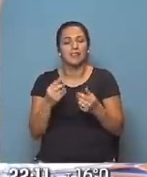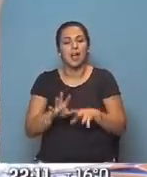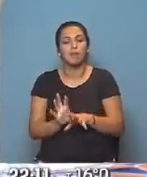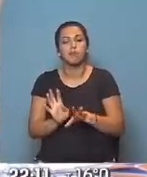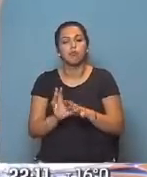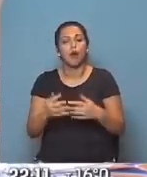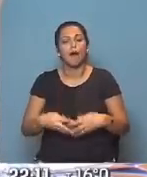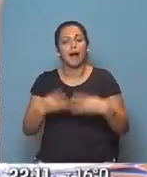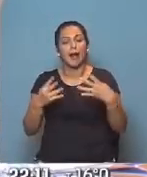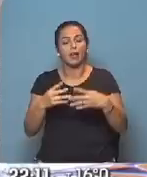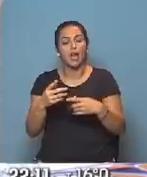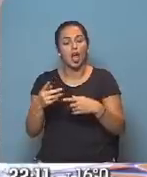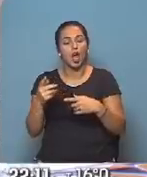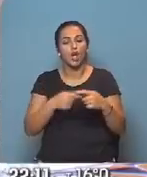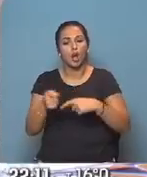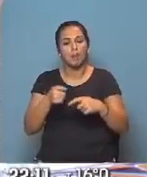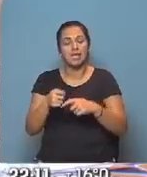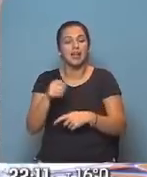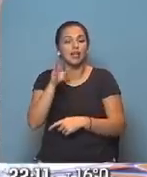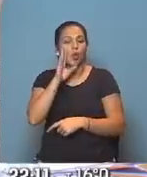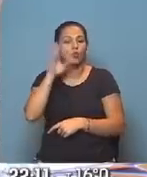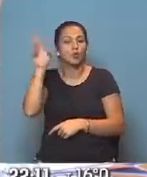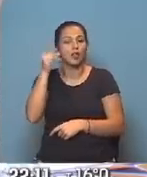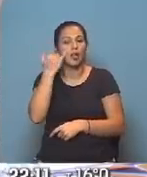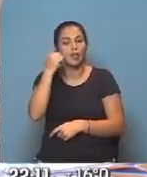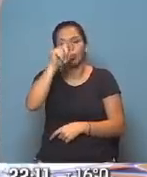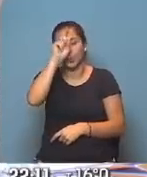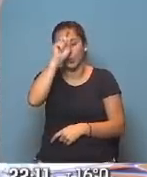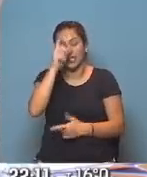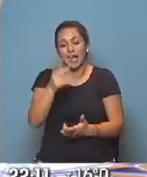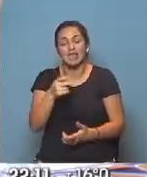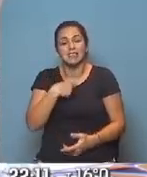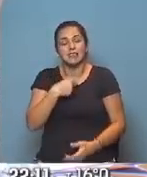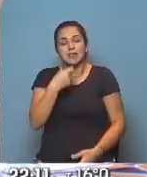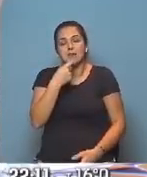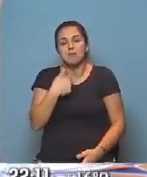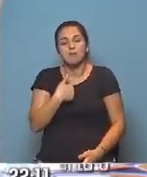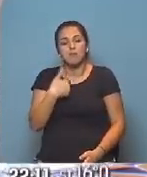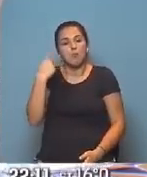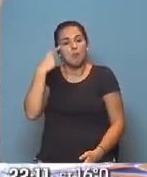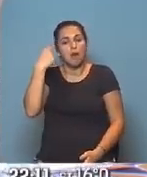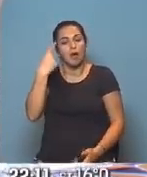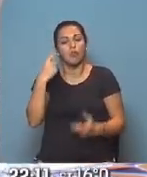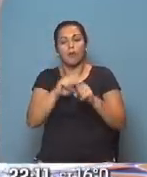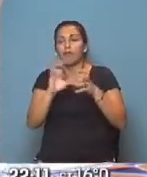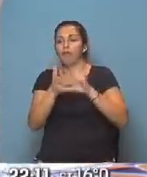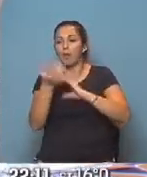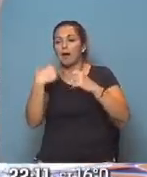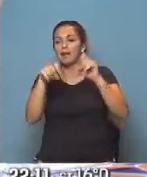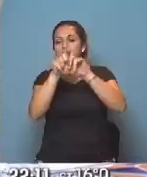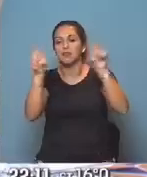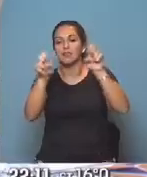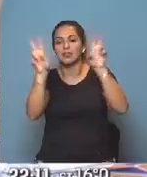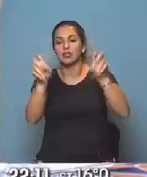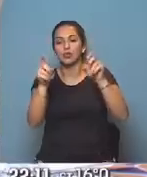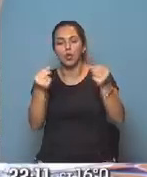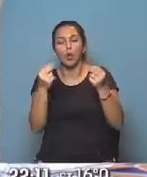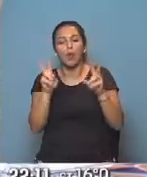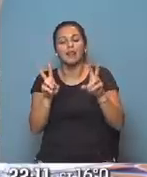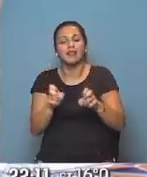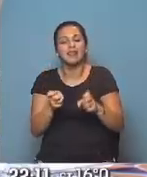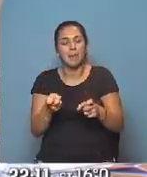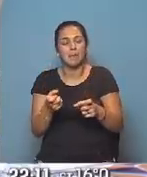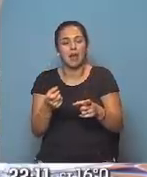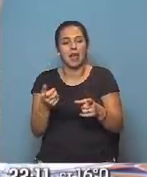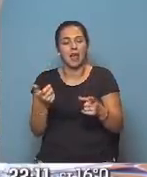comercial asimétrica entre Estados Unidos y Turquía. Y uno, si tuviera que poner un título a lo que es la cuestión diplomática, la cuestión política,